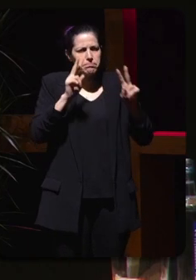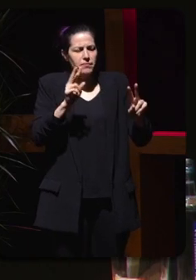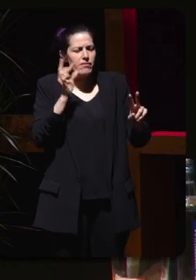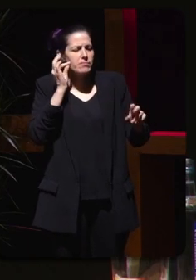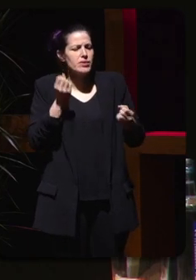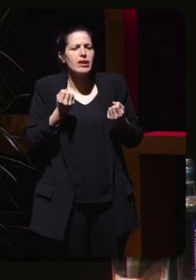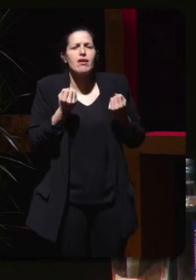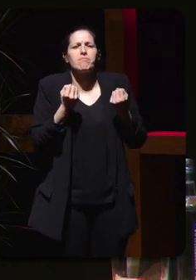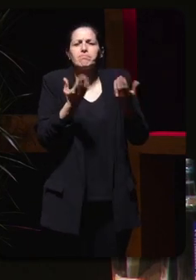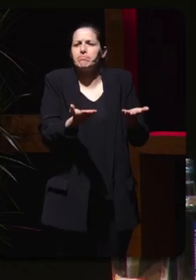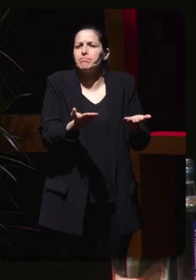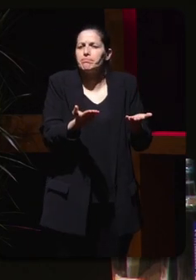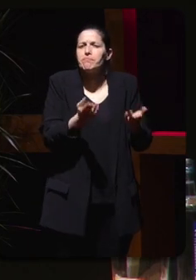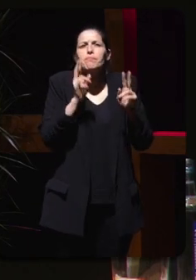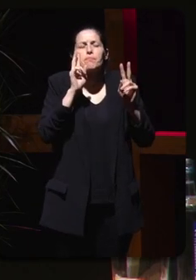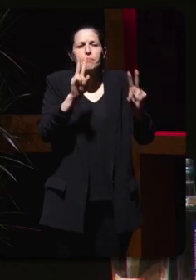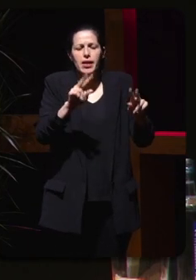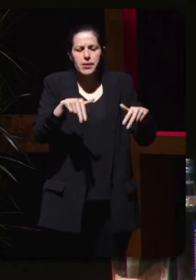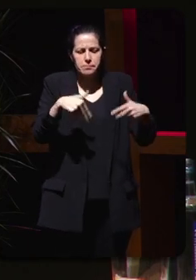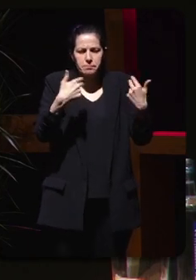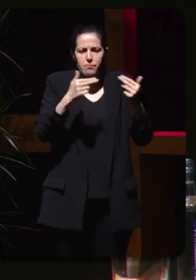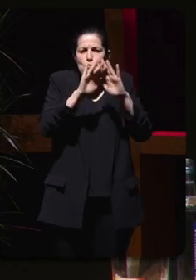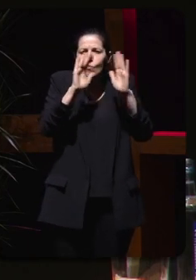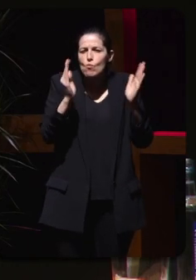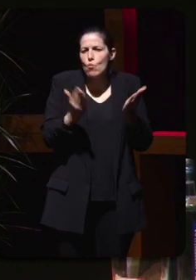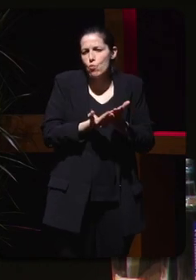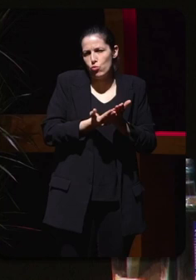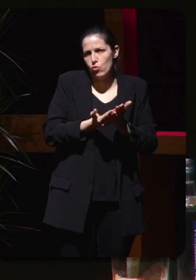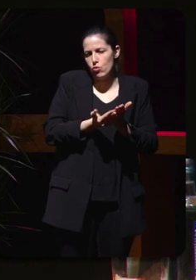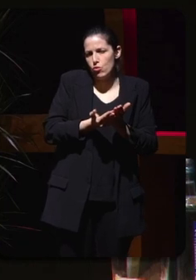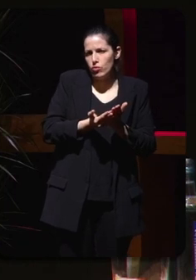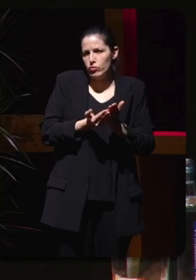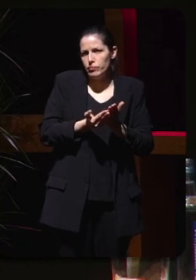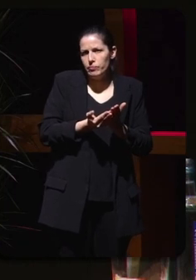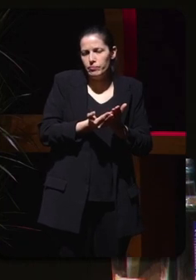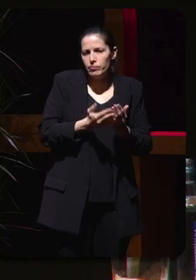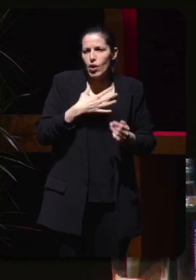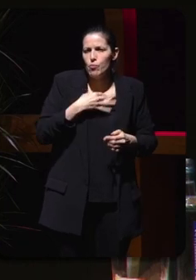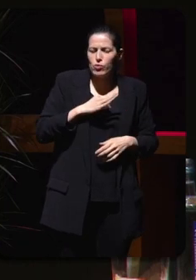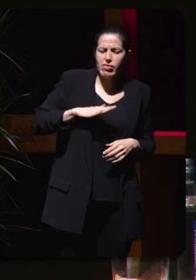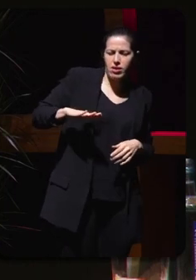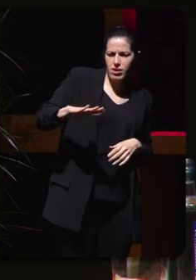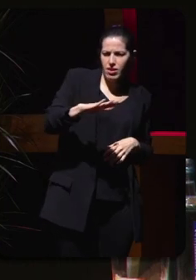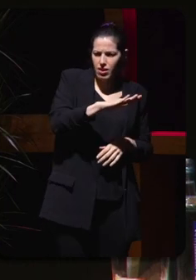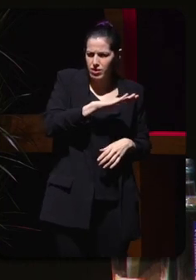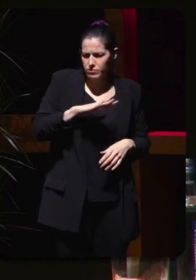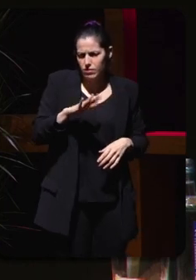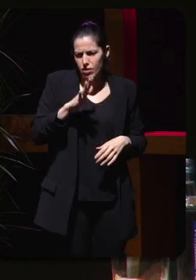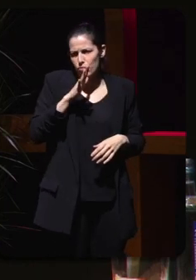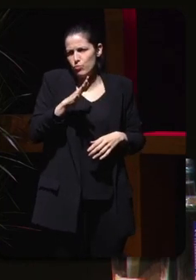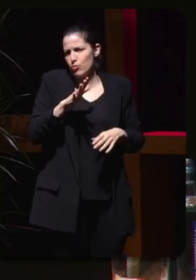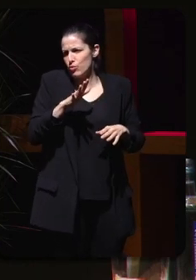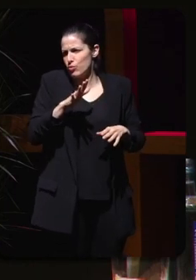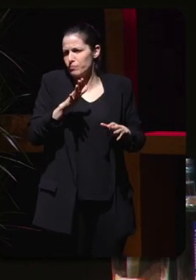del mundo, ¿no? Y sobre todo, o sea, que llenemos, ¿no?, espacios repletos de invisibilidad,